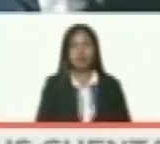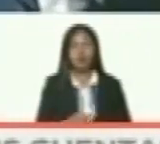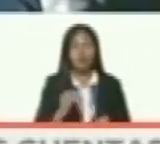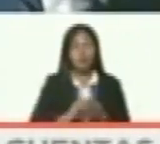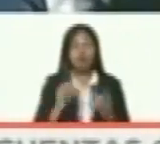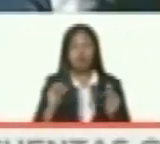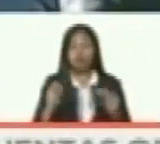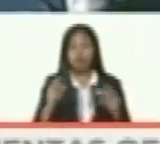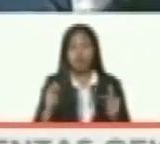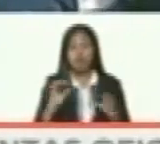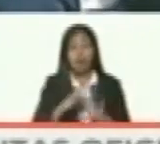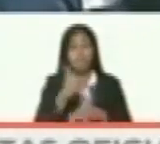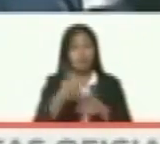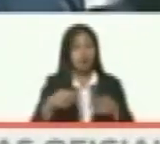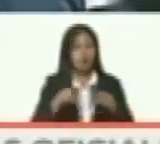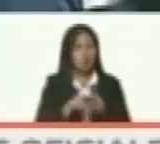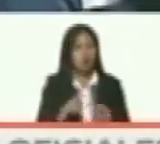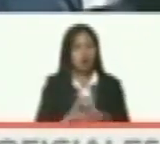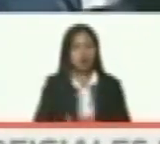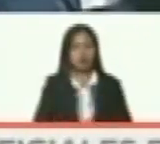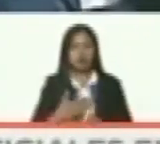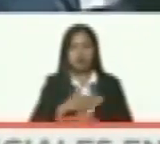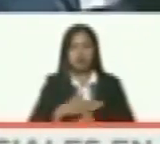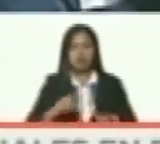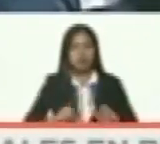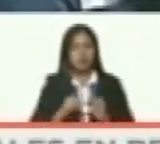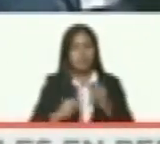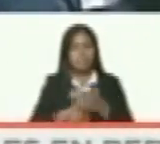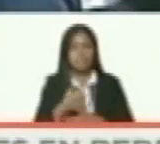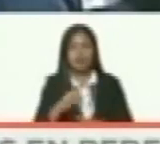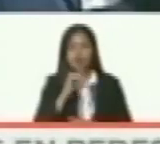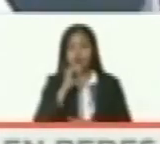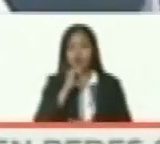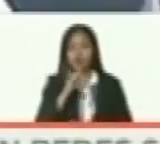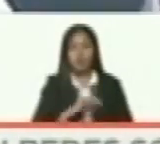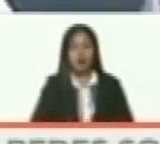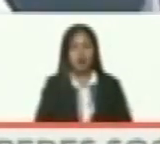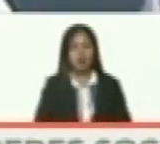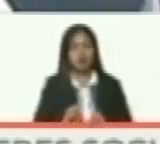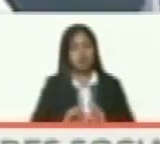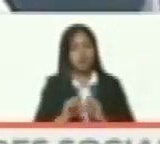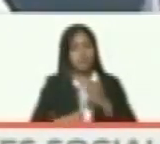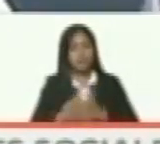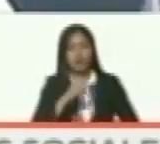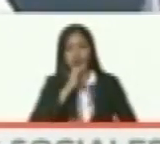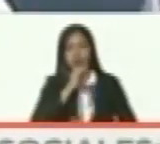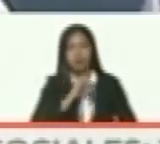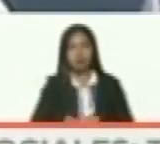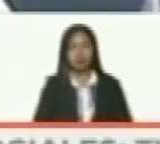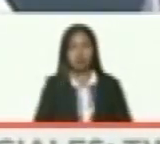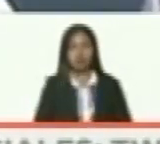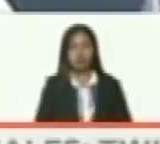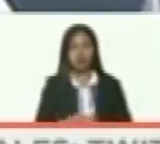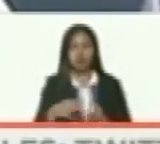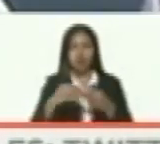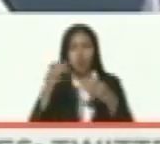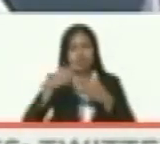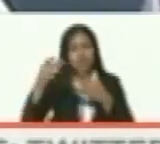ponte encima de ese plan y me mantienes informado, Hipólito. Me mantienes bien informado, cada